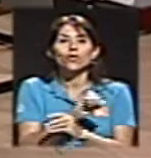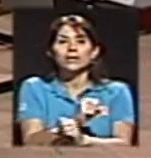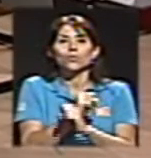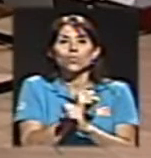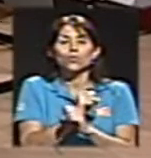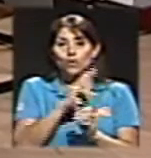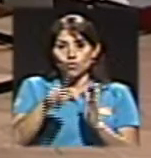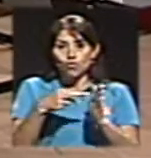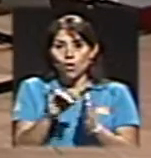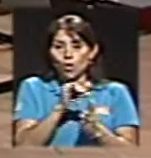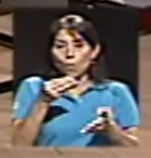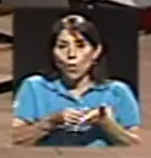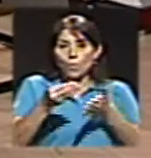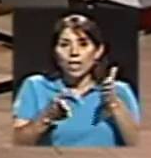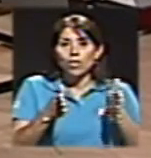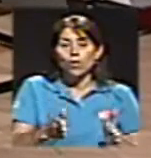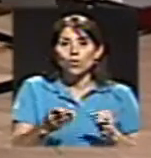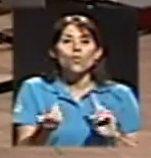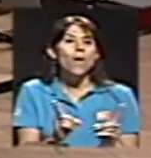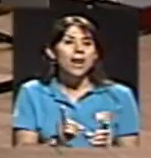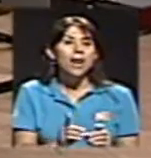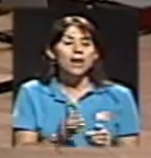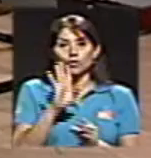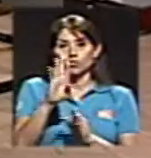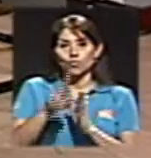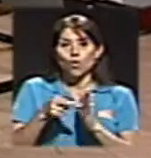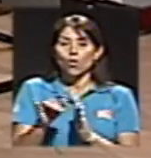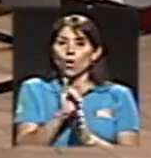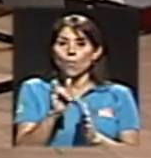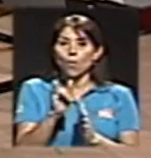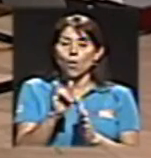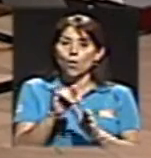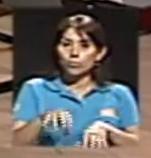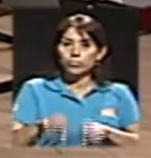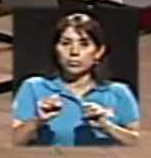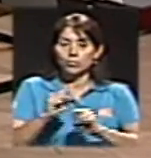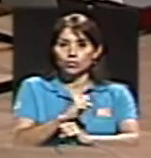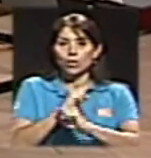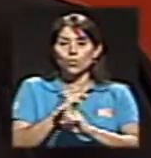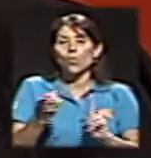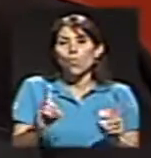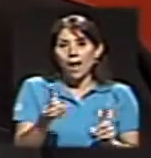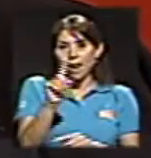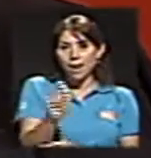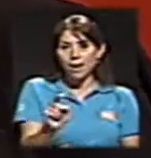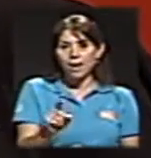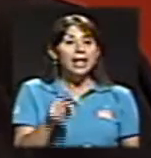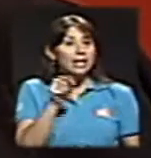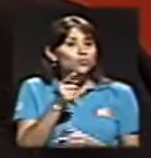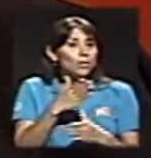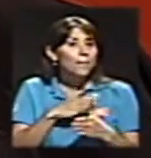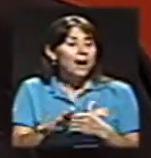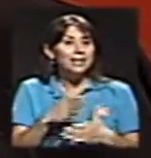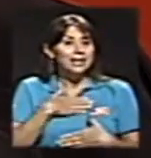comprador, cuál es su responsabilidad también como tomador de un seguro, ¿verdad? Y creo que eso es en parte de lo que la SUGESE se ha dedicado, ¿verdad? No